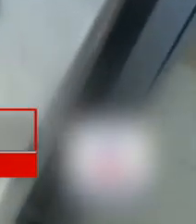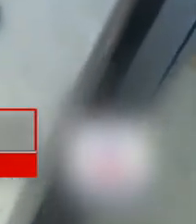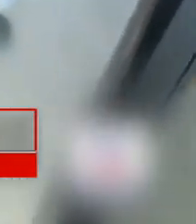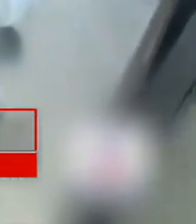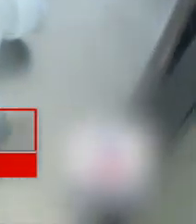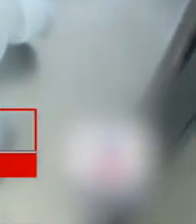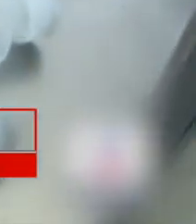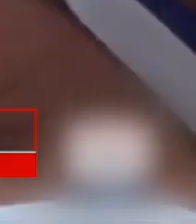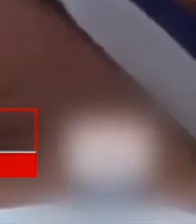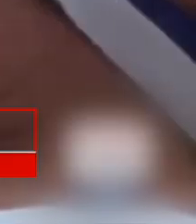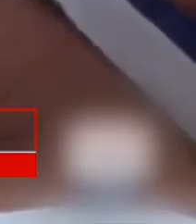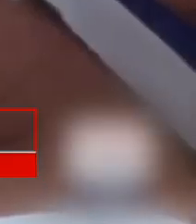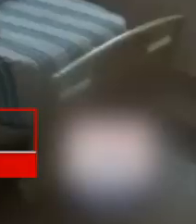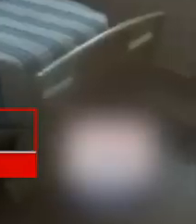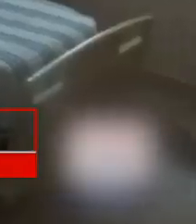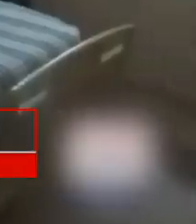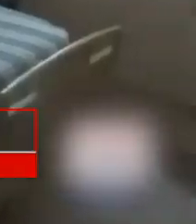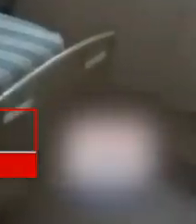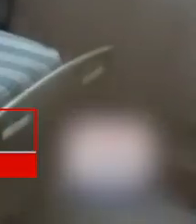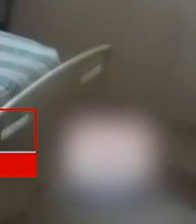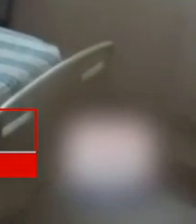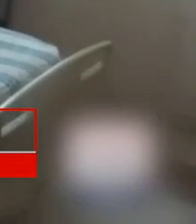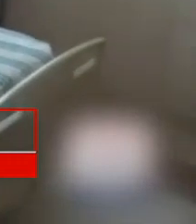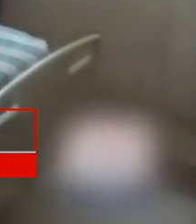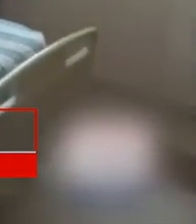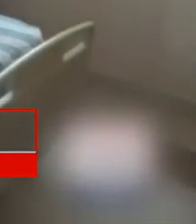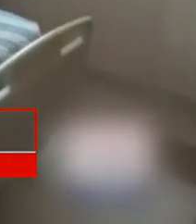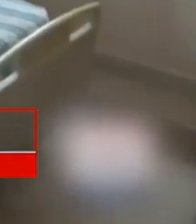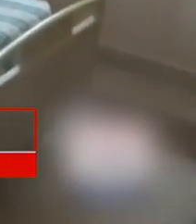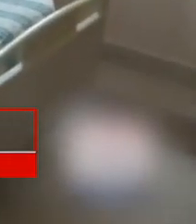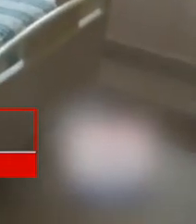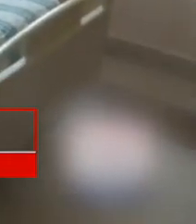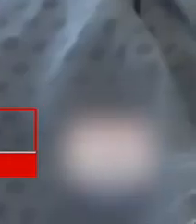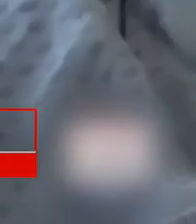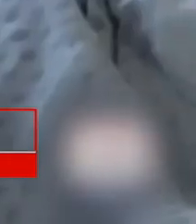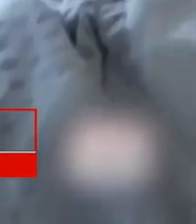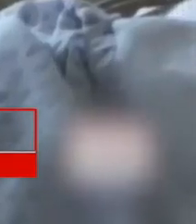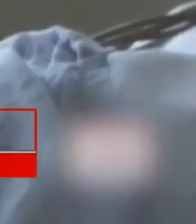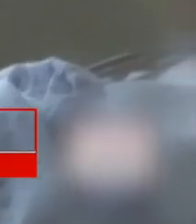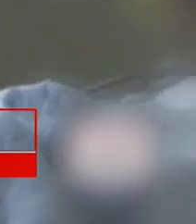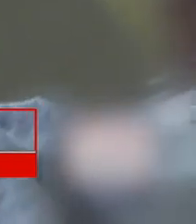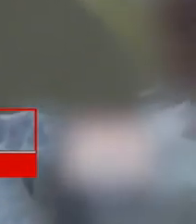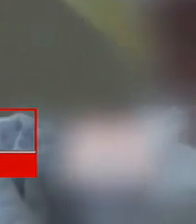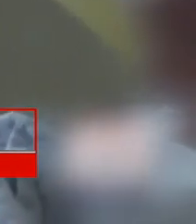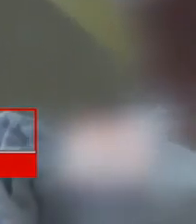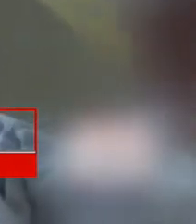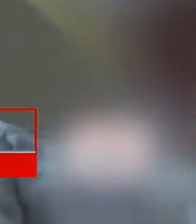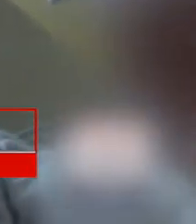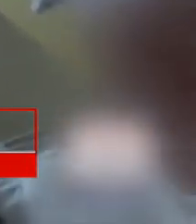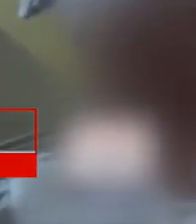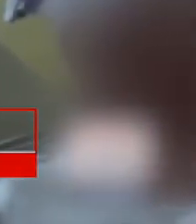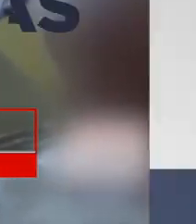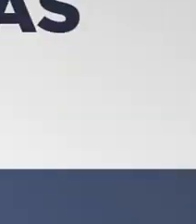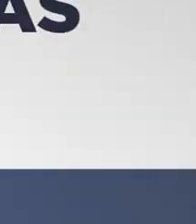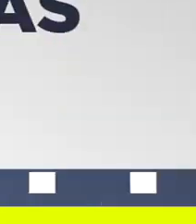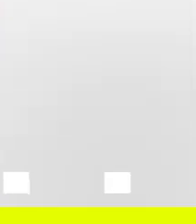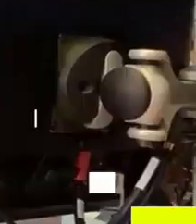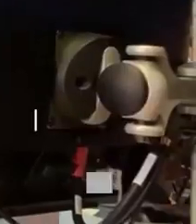familiares, el ahora fallecido padecía de diabetes y había acudido a un concierto en el Palacio de los Deportes el pasado 3 de